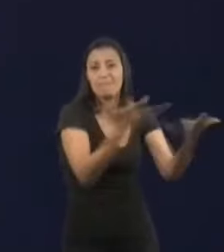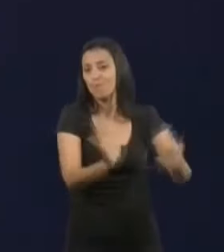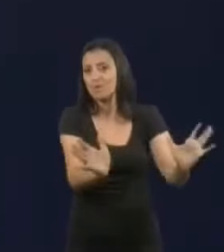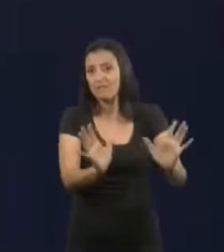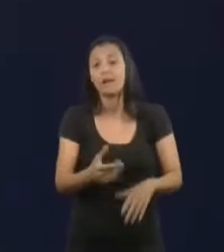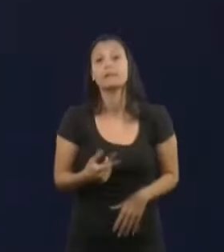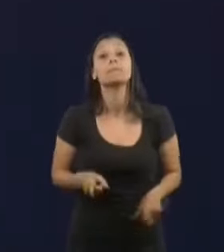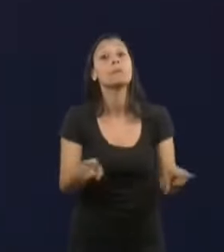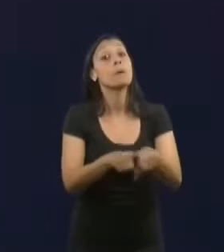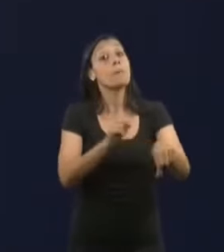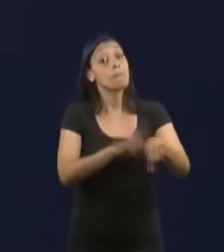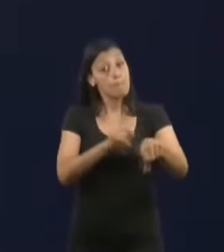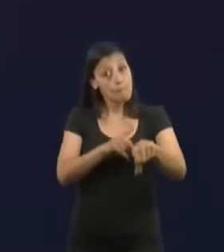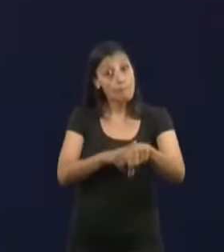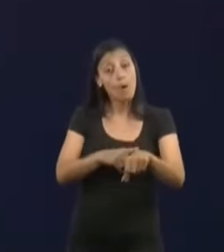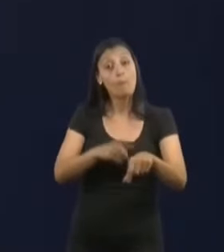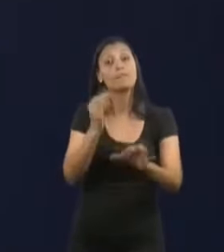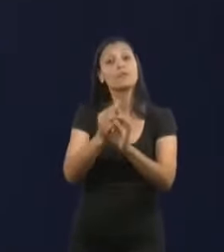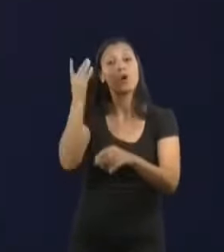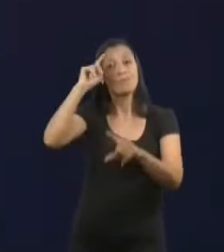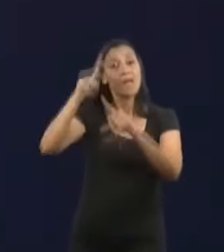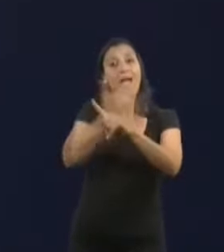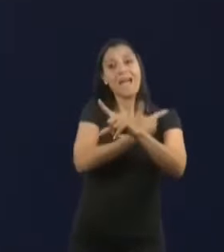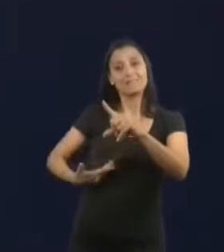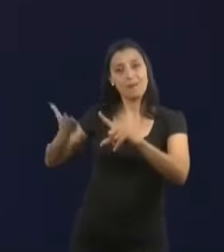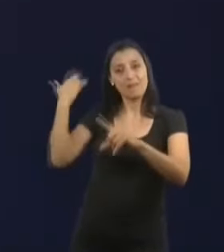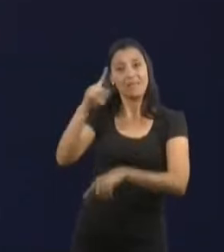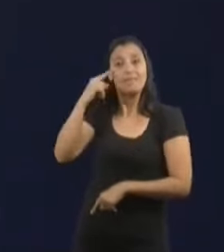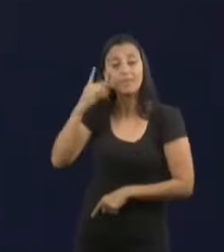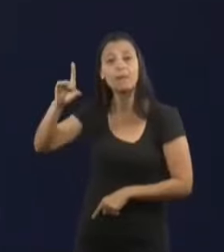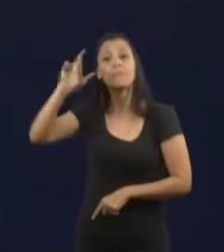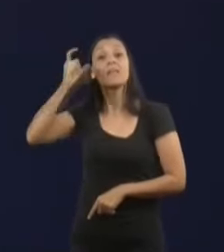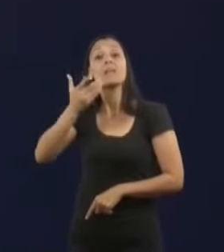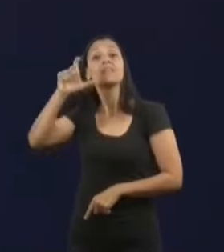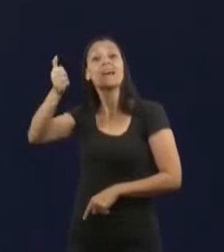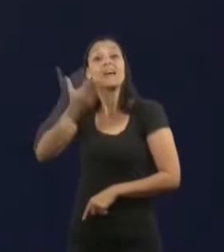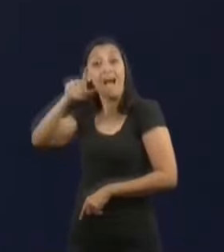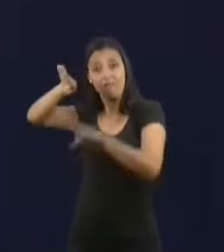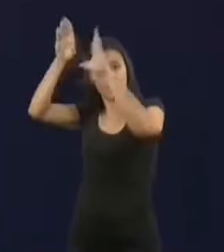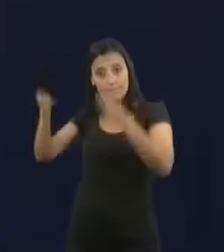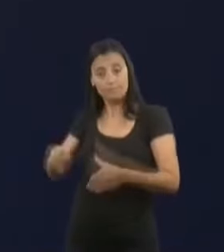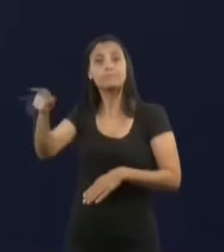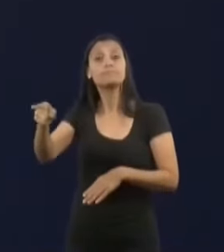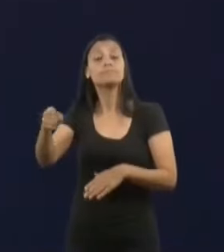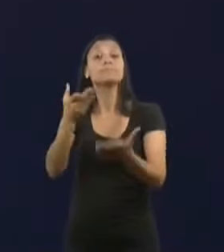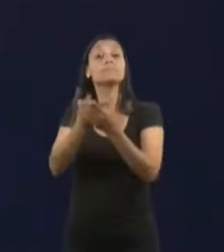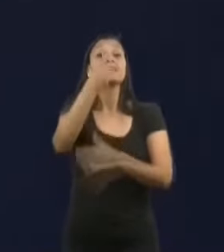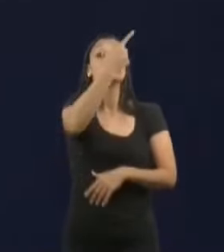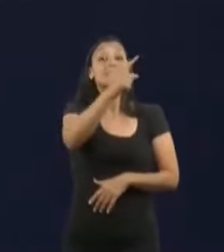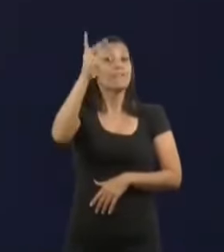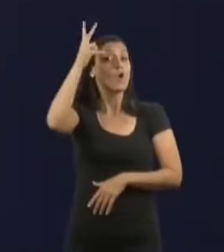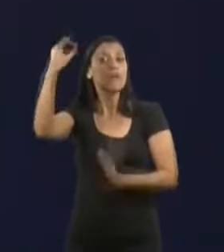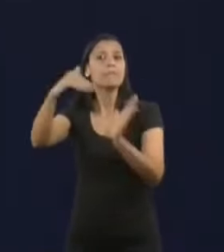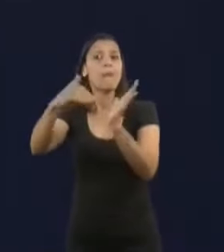gestión del profesor Fernández decaf ha demandado al tesoro nacional 180 millones